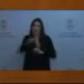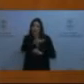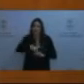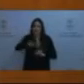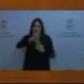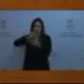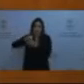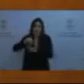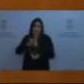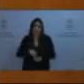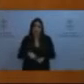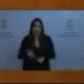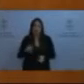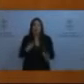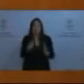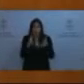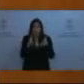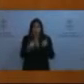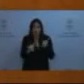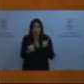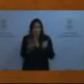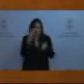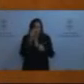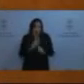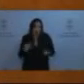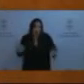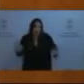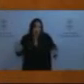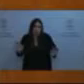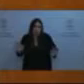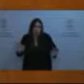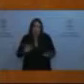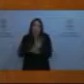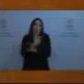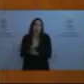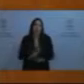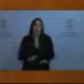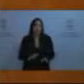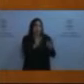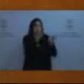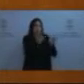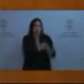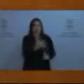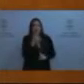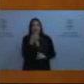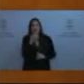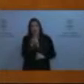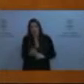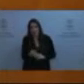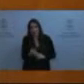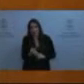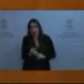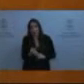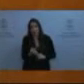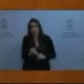población. ¿Es beneficioso? Yo creo que tampoco, señora consejera. Y, por último, que usted ha hecho referencia, encima sacando